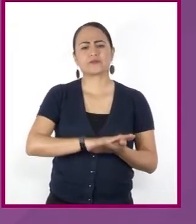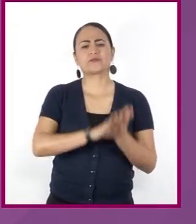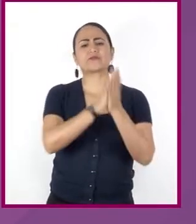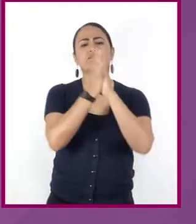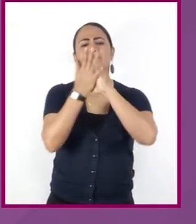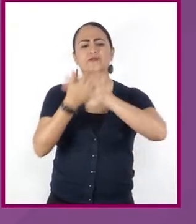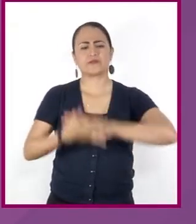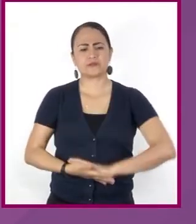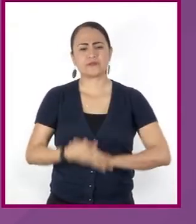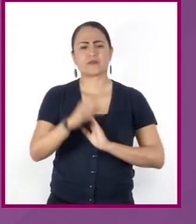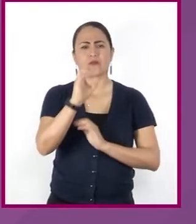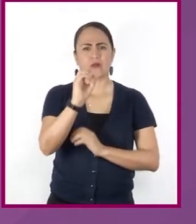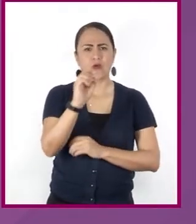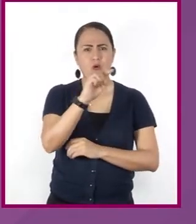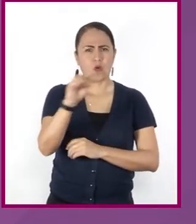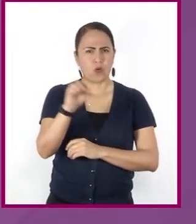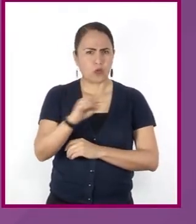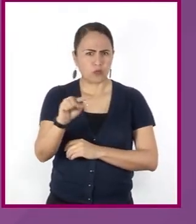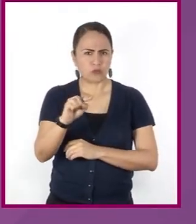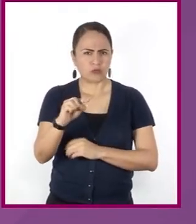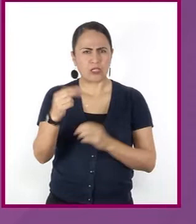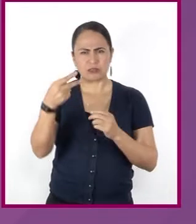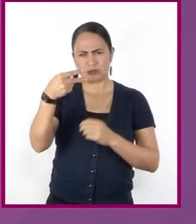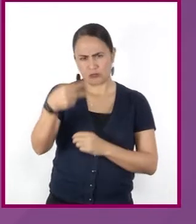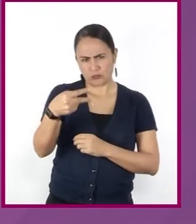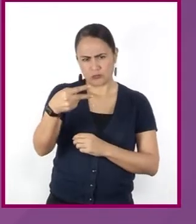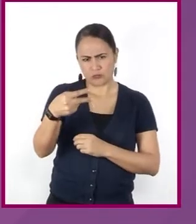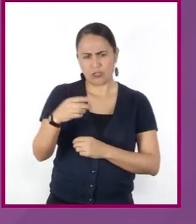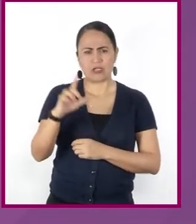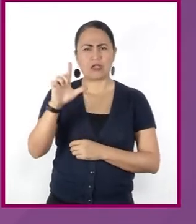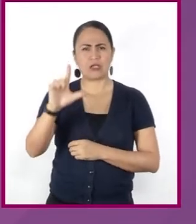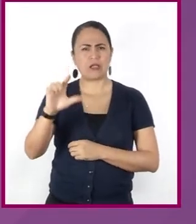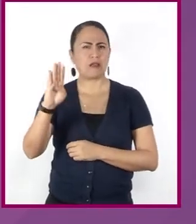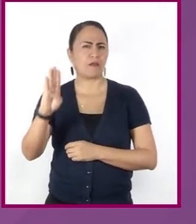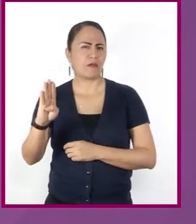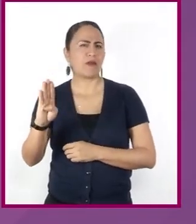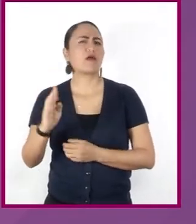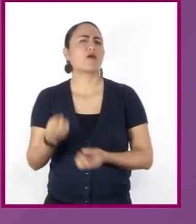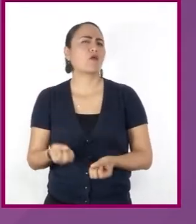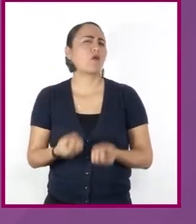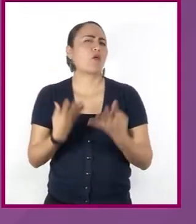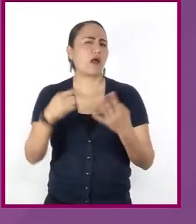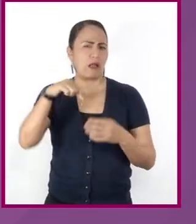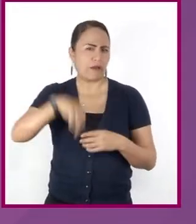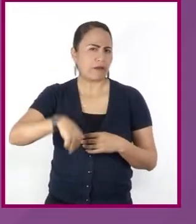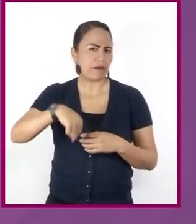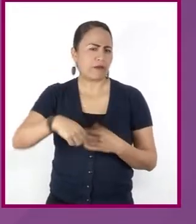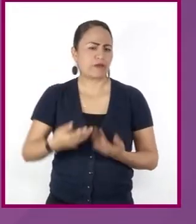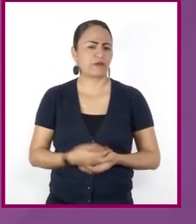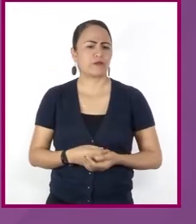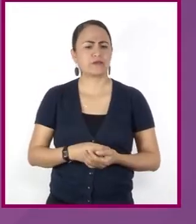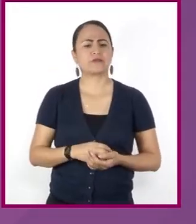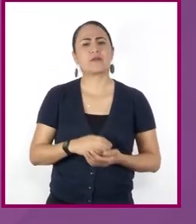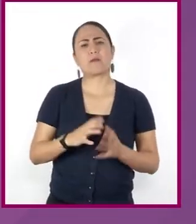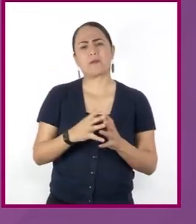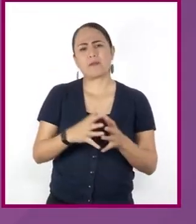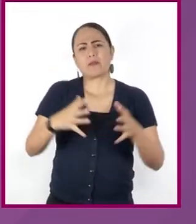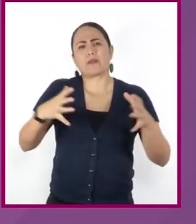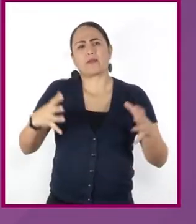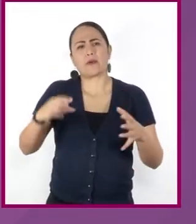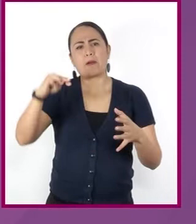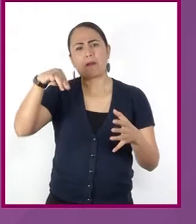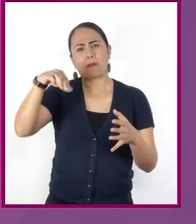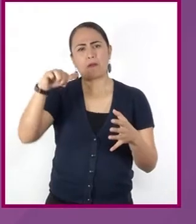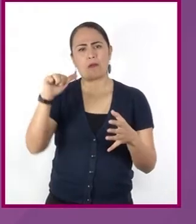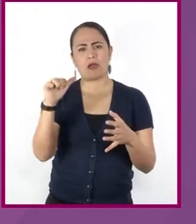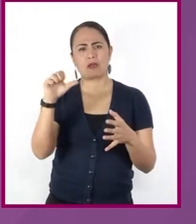que corresponden las onzas y las libras? Correcto. Las onzas y las libras son unidades de